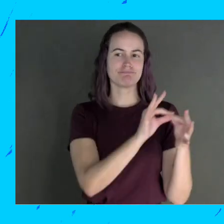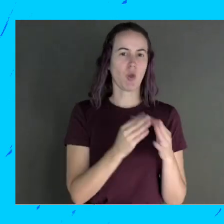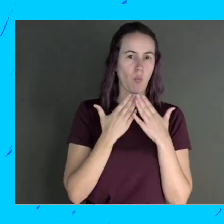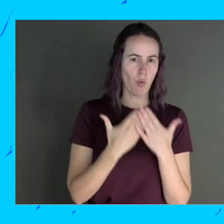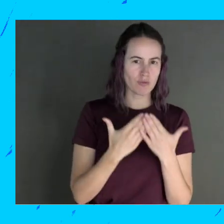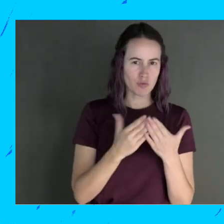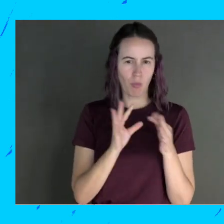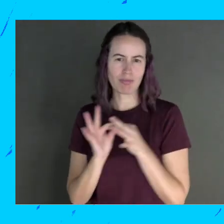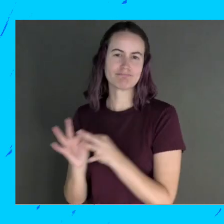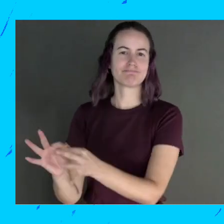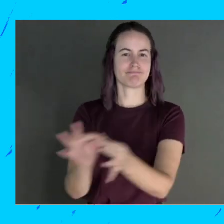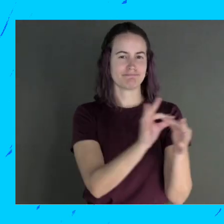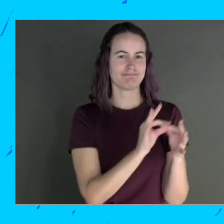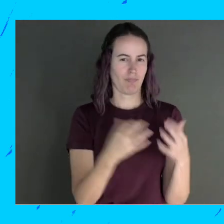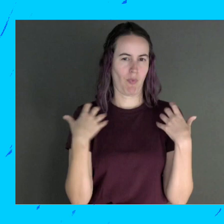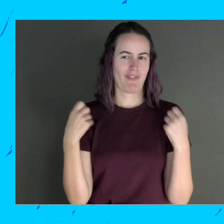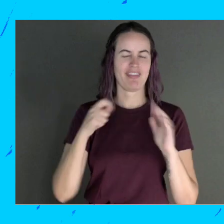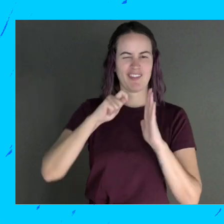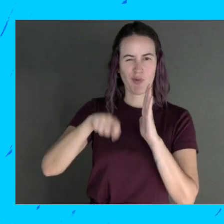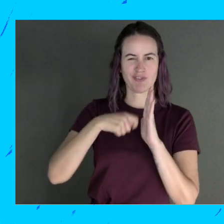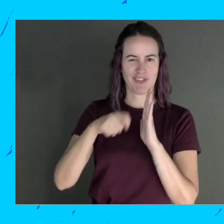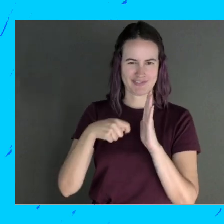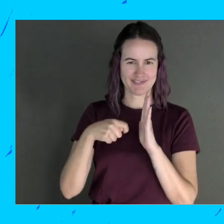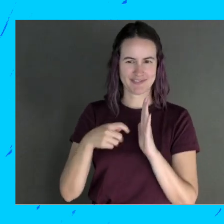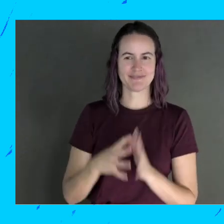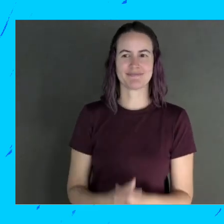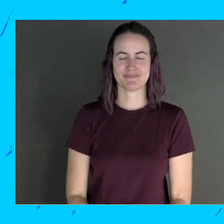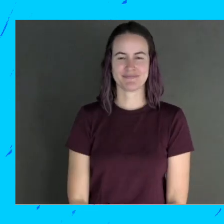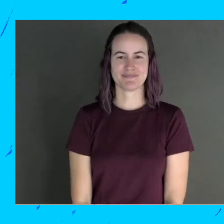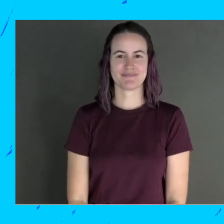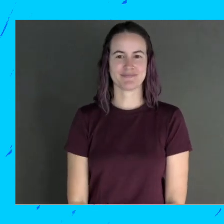trabajando con un proyecto bastante importante.